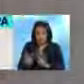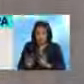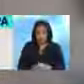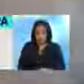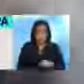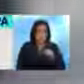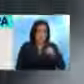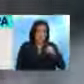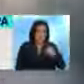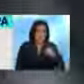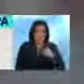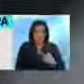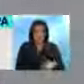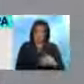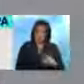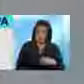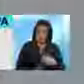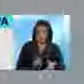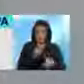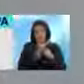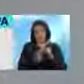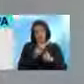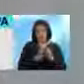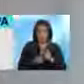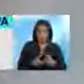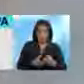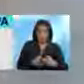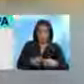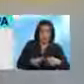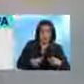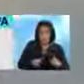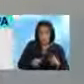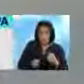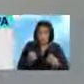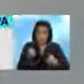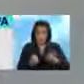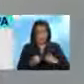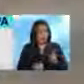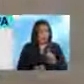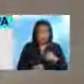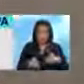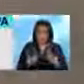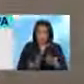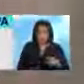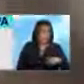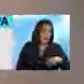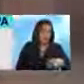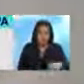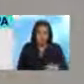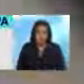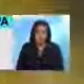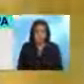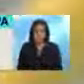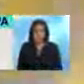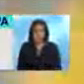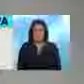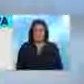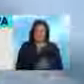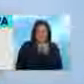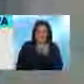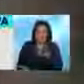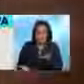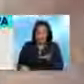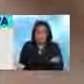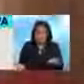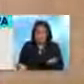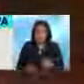Y es que estaba tan pasado de copas que sus intentos por escapar corriendo fueron en vano. ¿Qué tienes, ah? ¿Qué